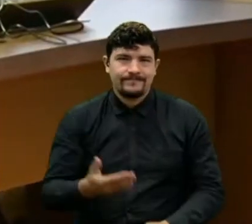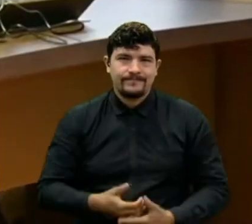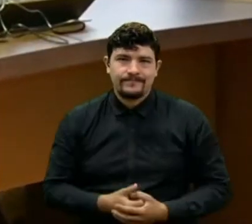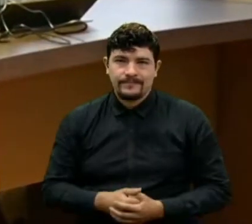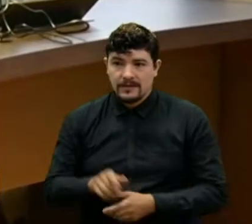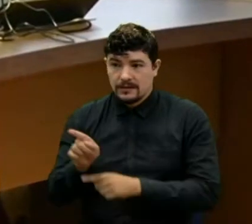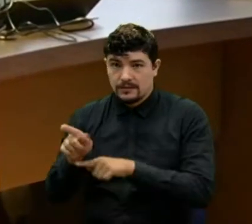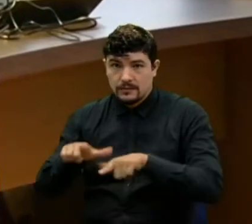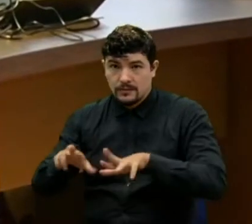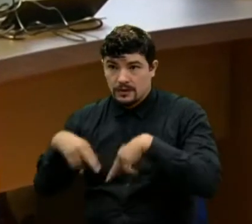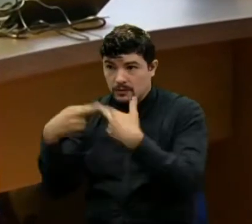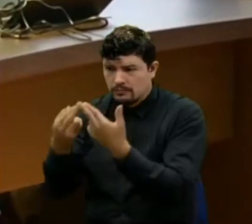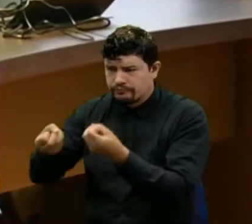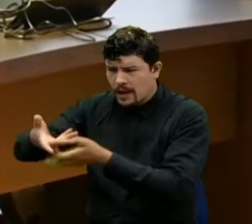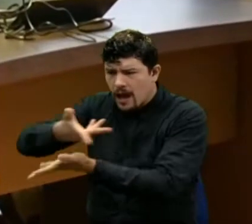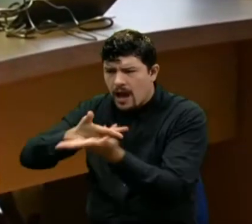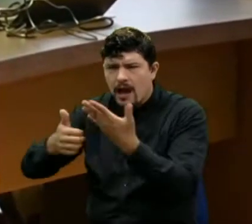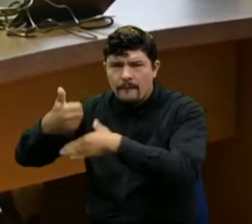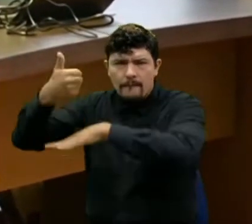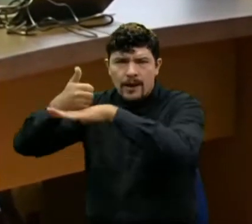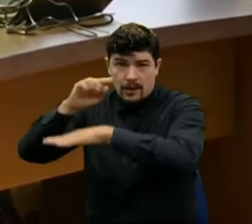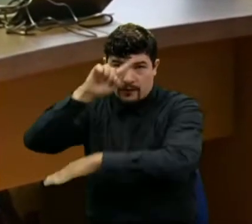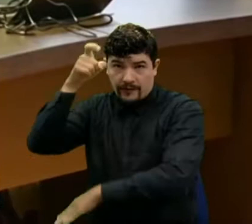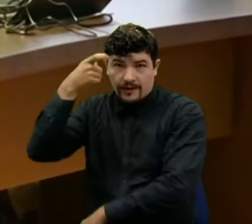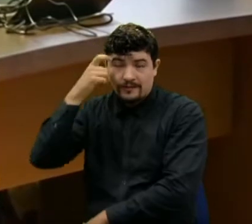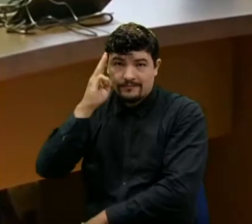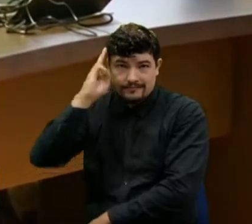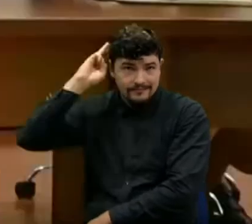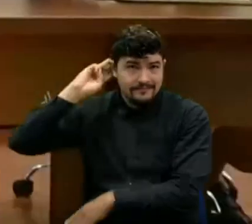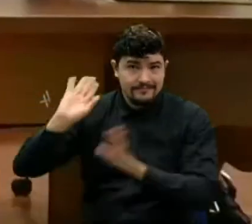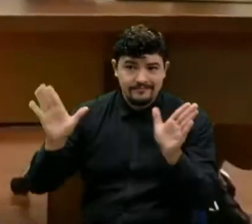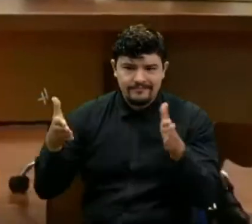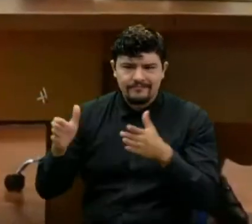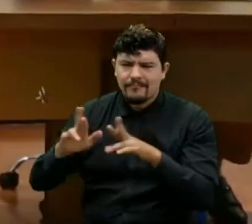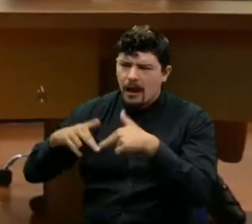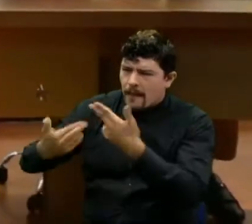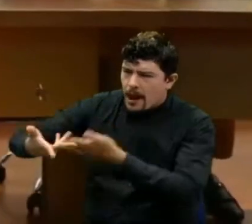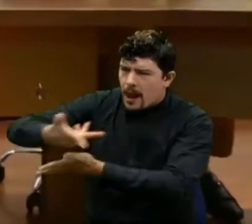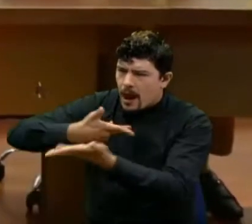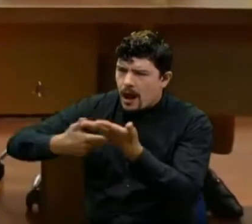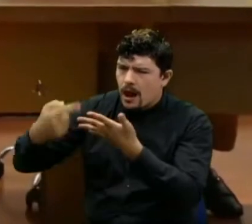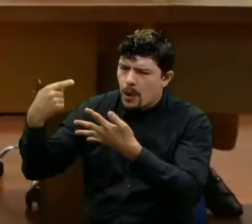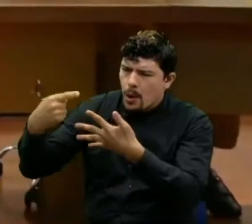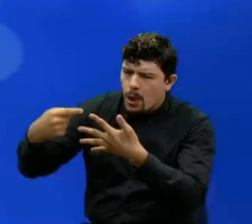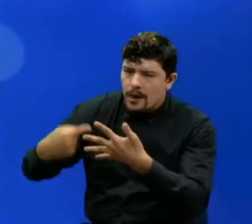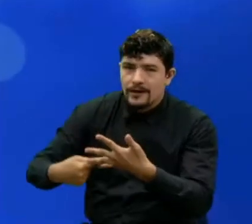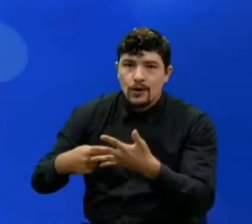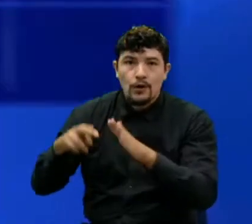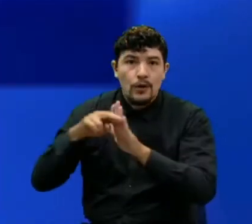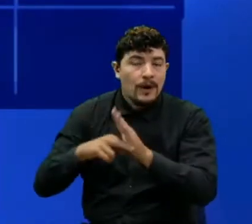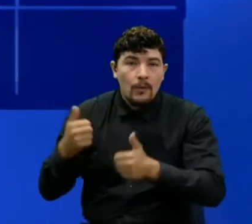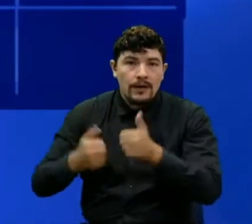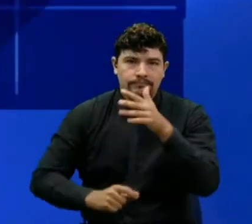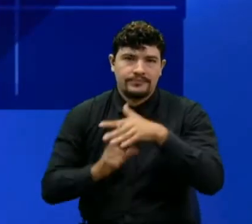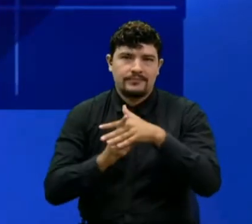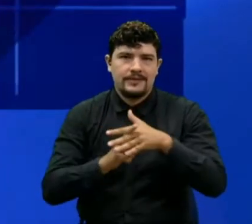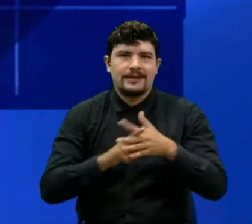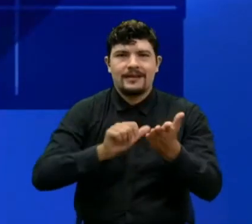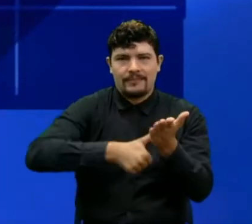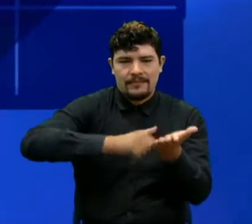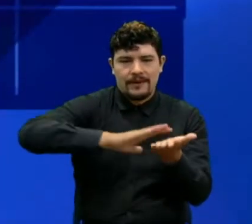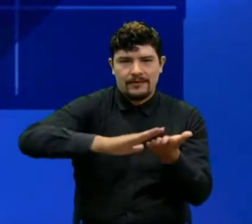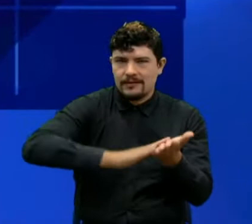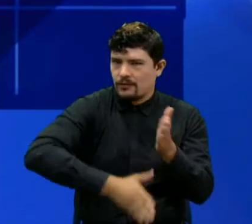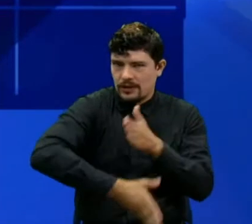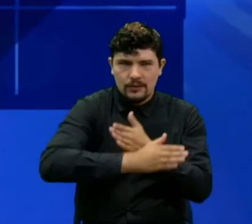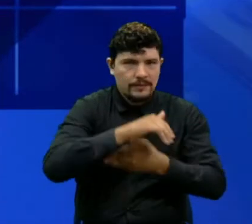mando unificado liderado por el gobernador de santander mauricio aguilar hurtado se establecieron las siguientes medidas mantener pico y cédula modalidad par